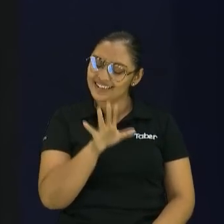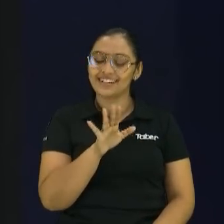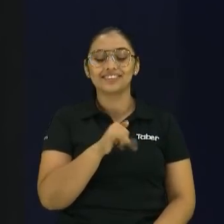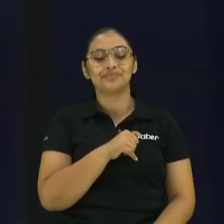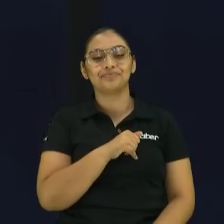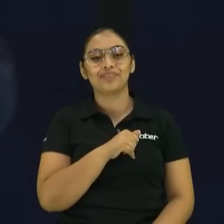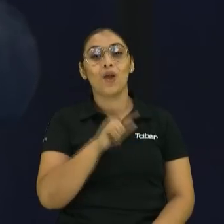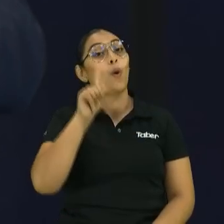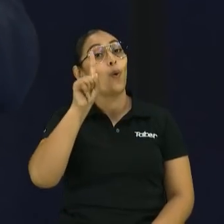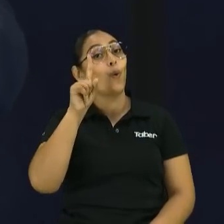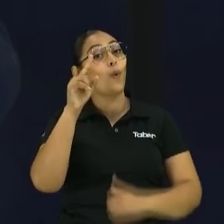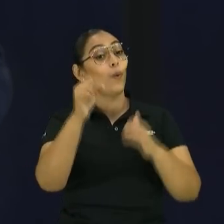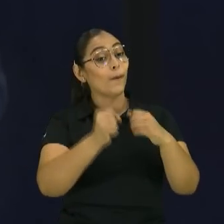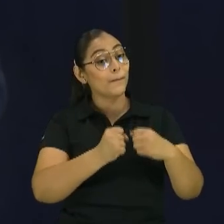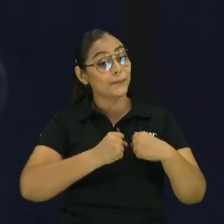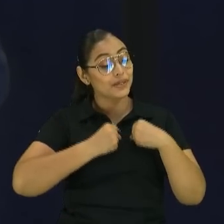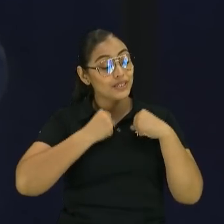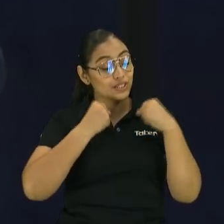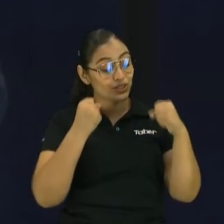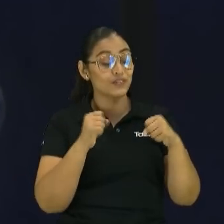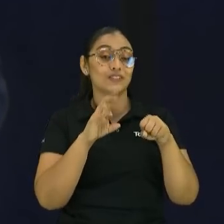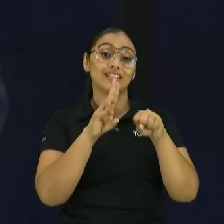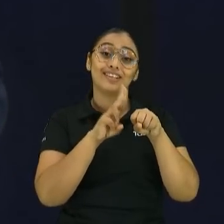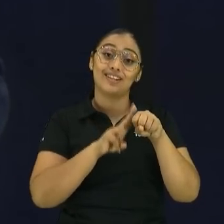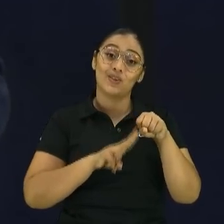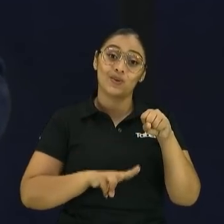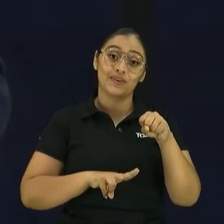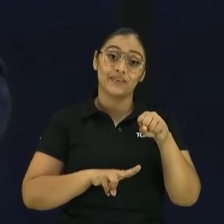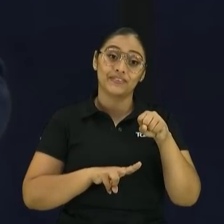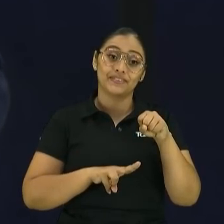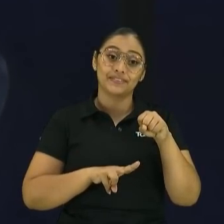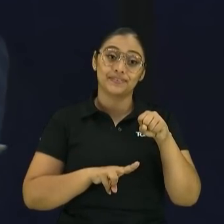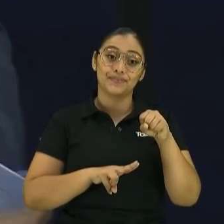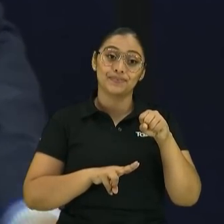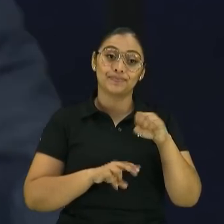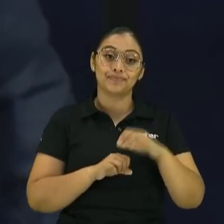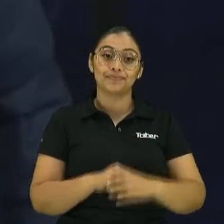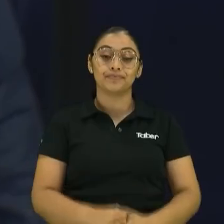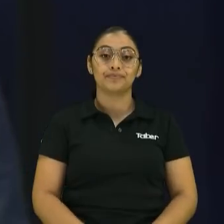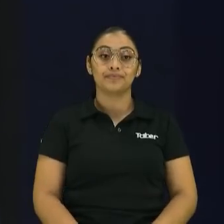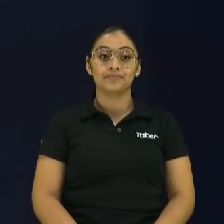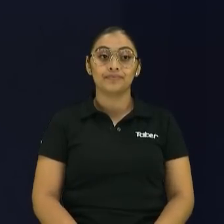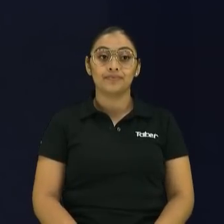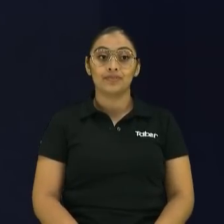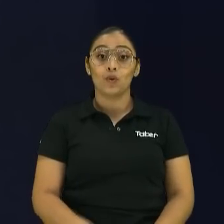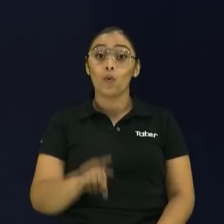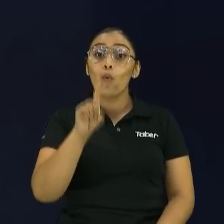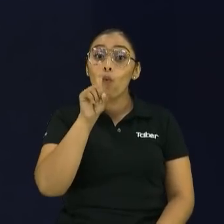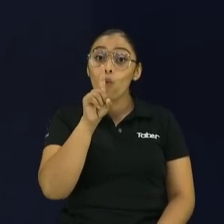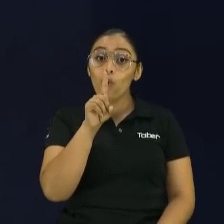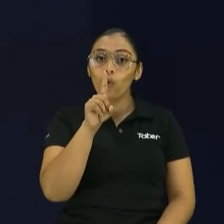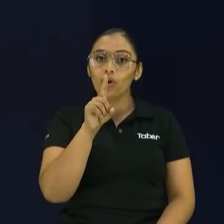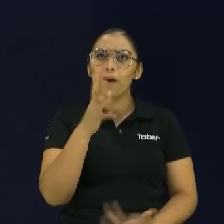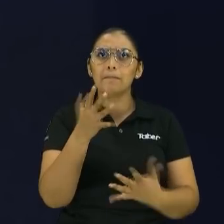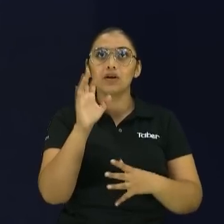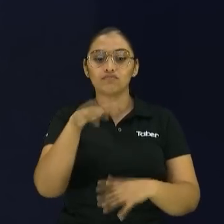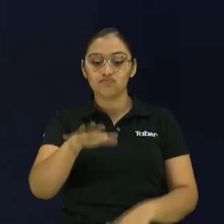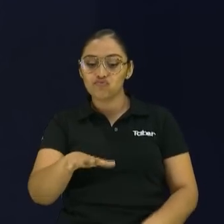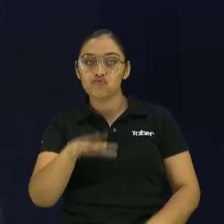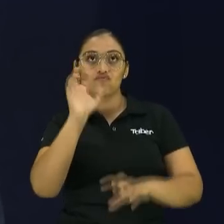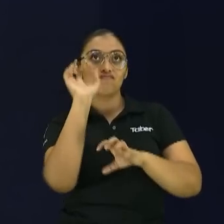pimienta un millón de dólares por una canasta